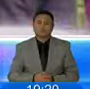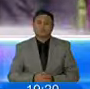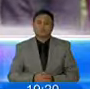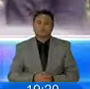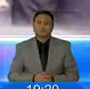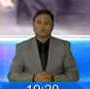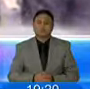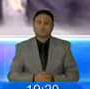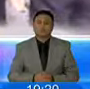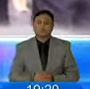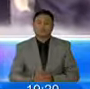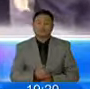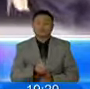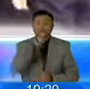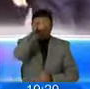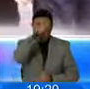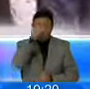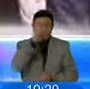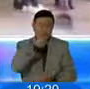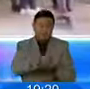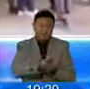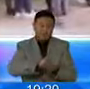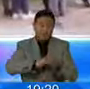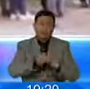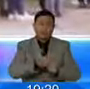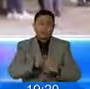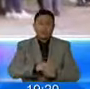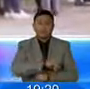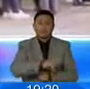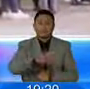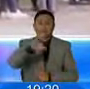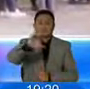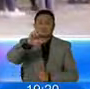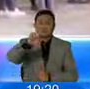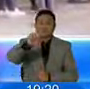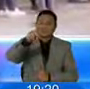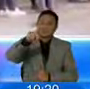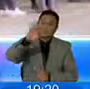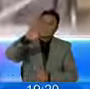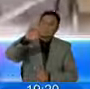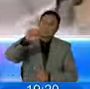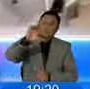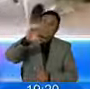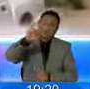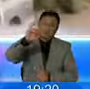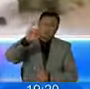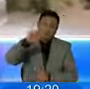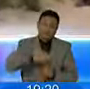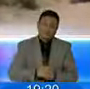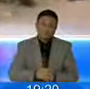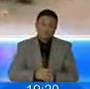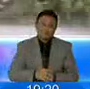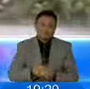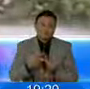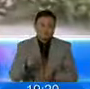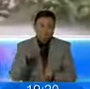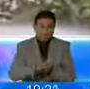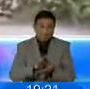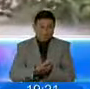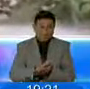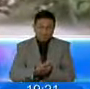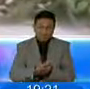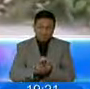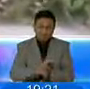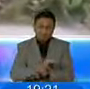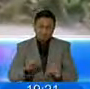La tranquilidad del domingo que disfrutaba la comunidad de Captacay, perteneciente a la parroquia de Jadán, provincia de La Suay, se perdió tras el fatal